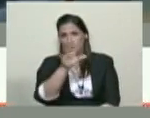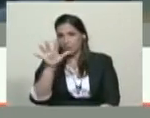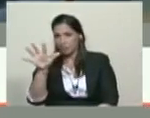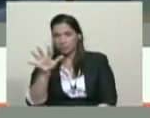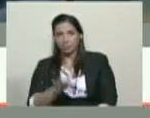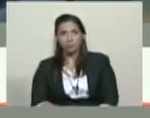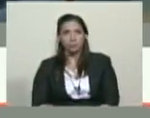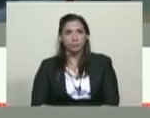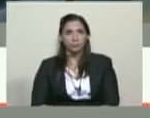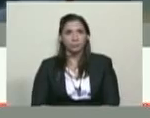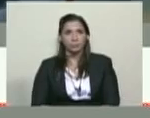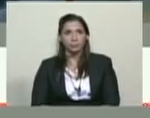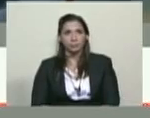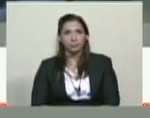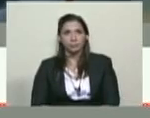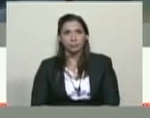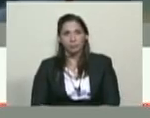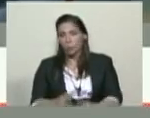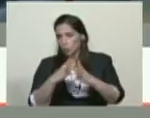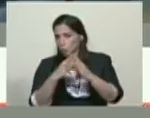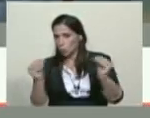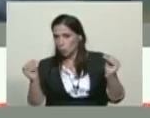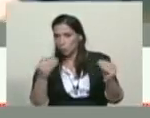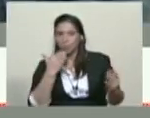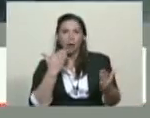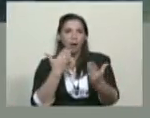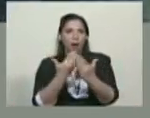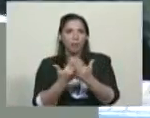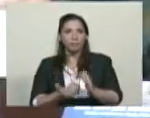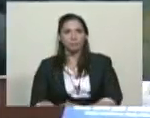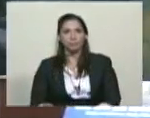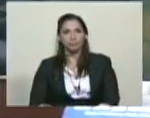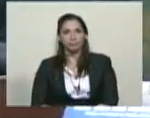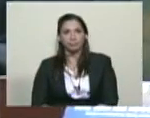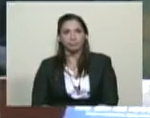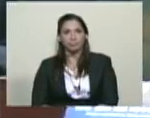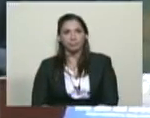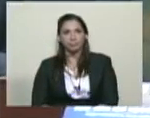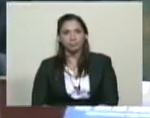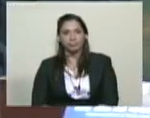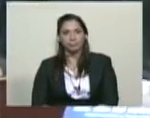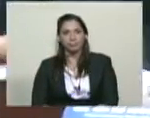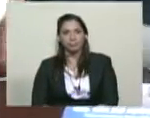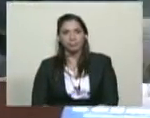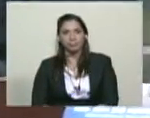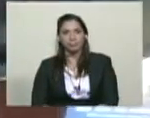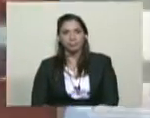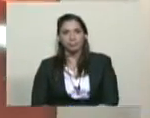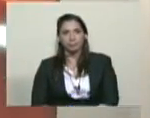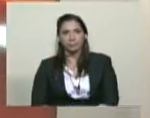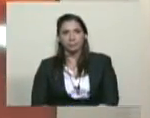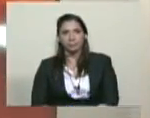2019-2025 es todo muchas gracias se retira la junta directiva del tribunal supremo de justicia